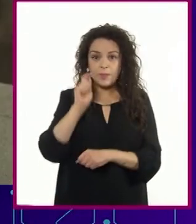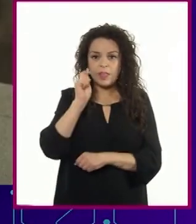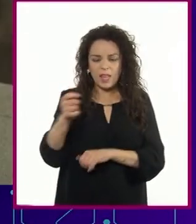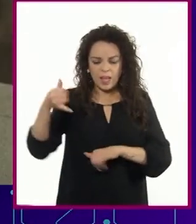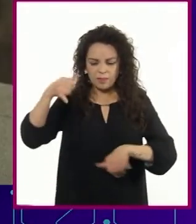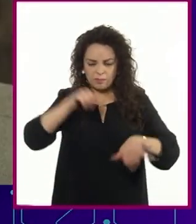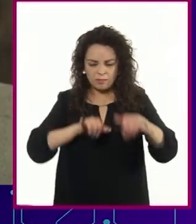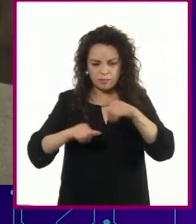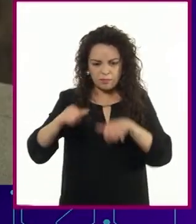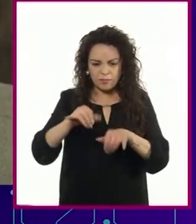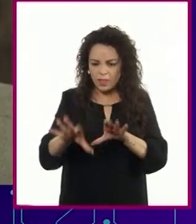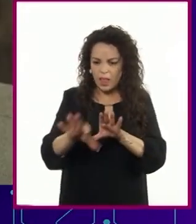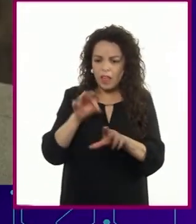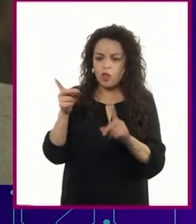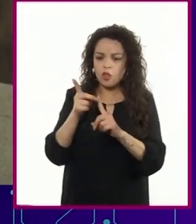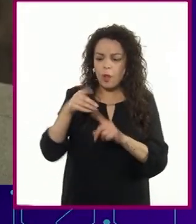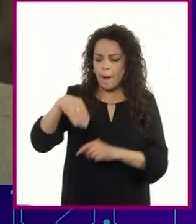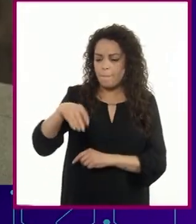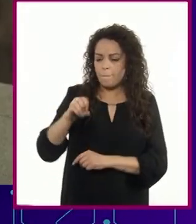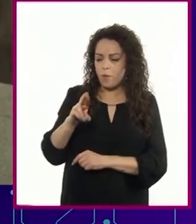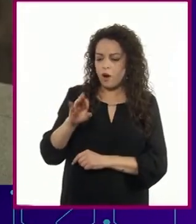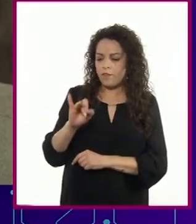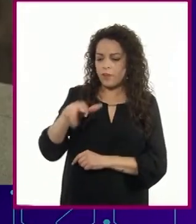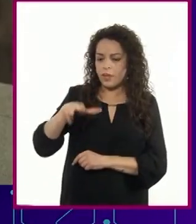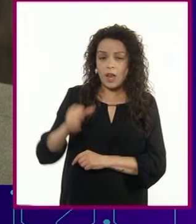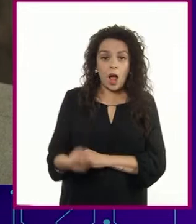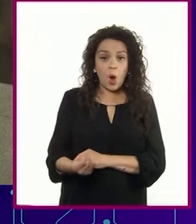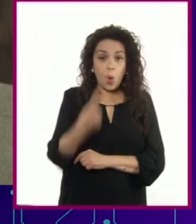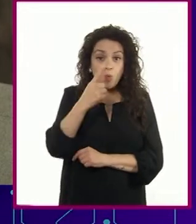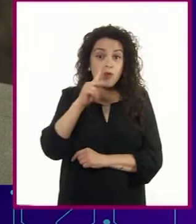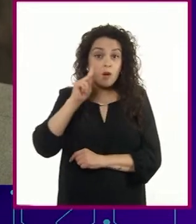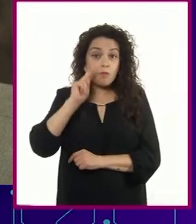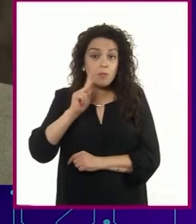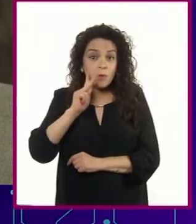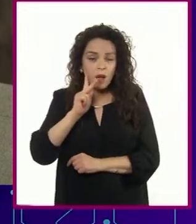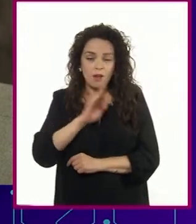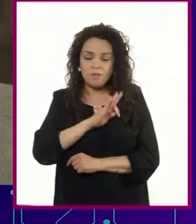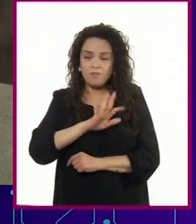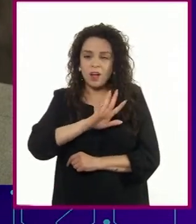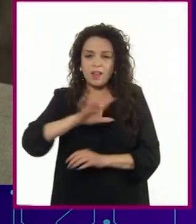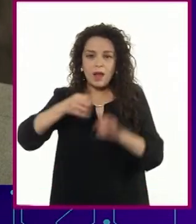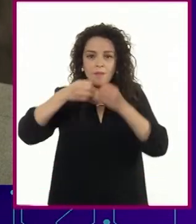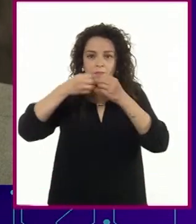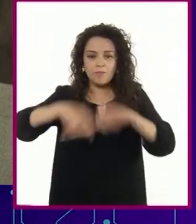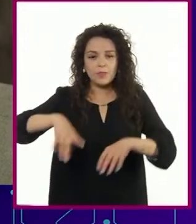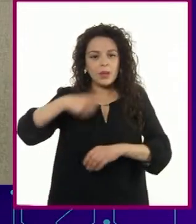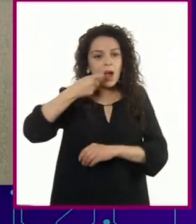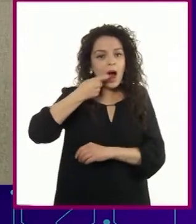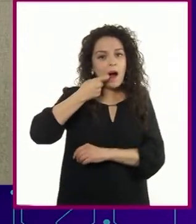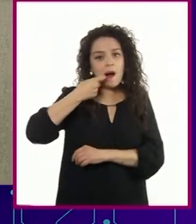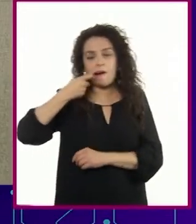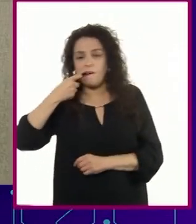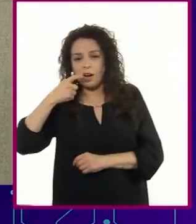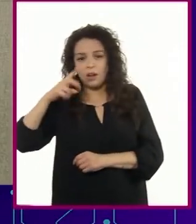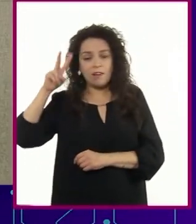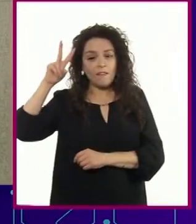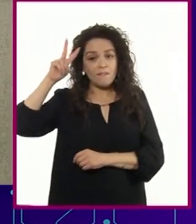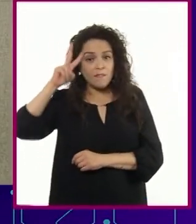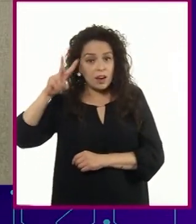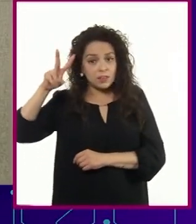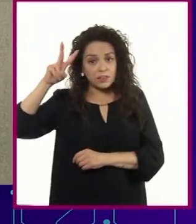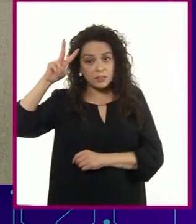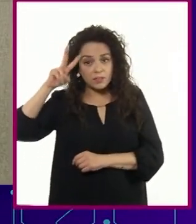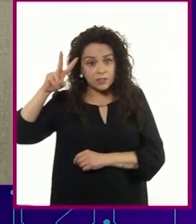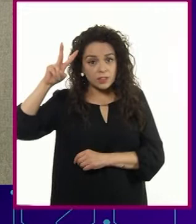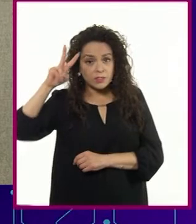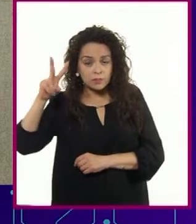que inclusive al probar una sola dosis puede conducirte al camino de las adicciones. Recuerda que el objetivo